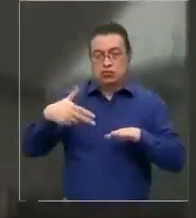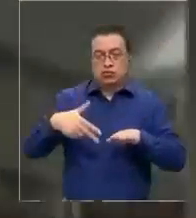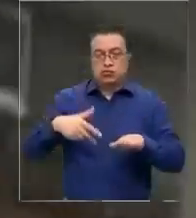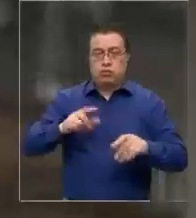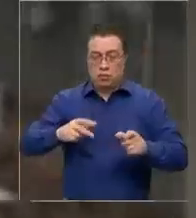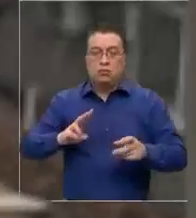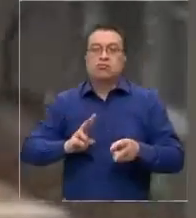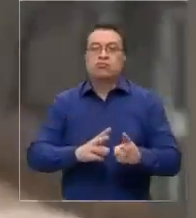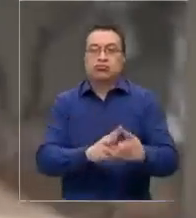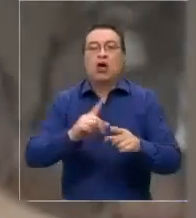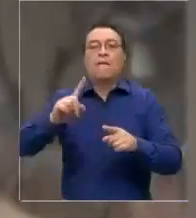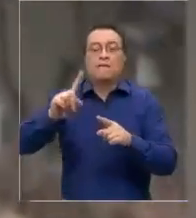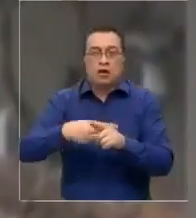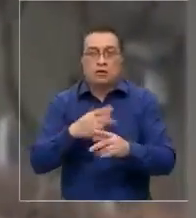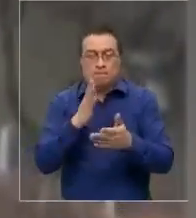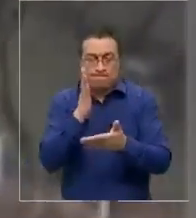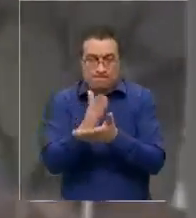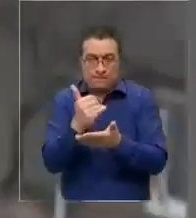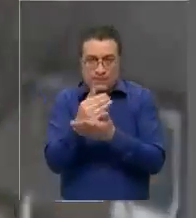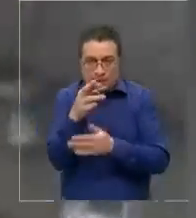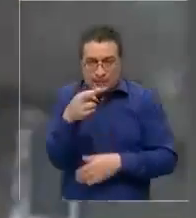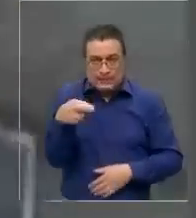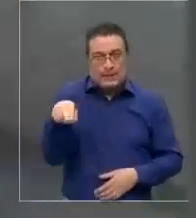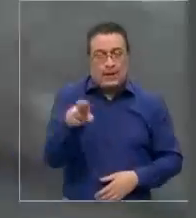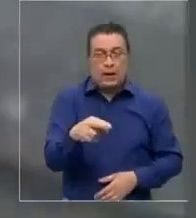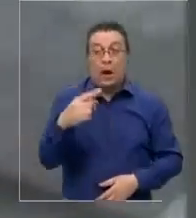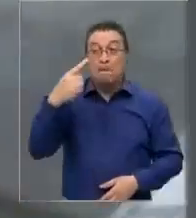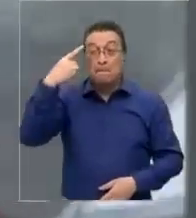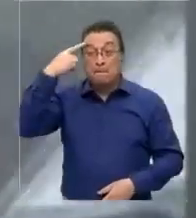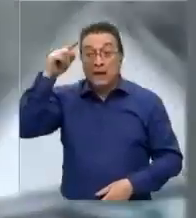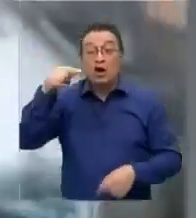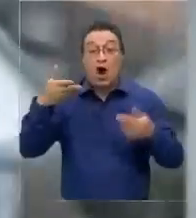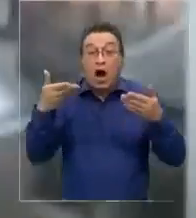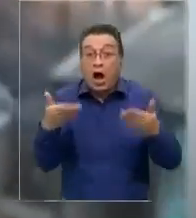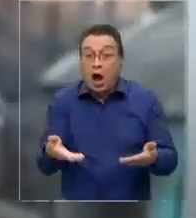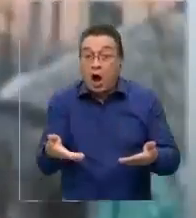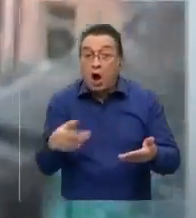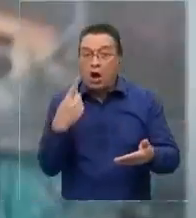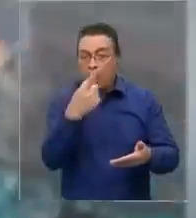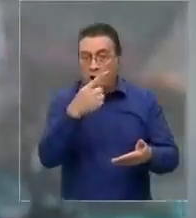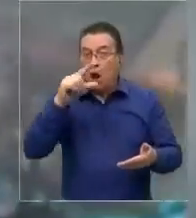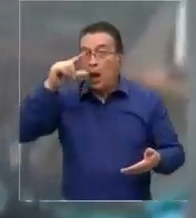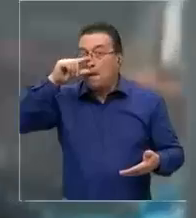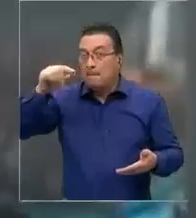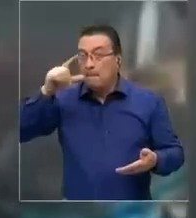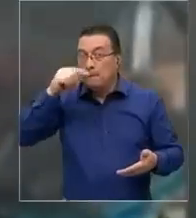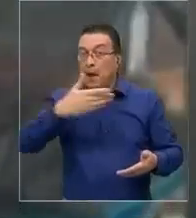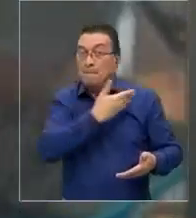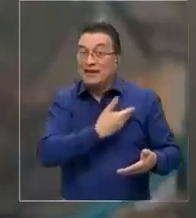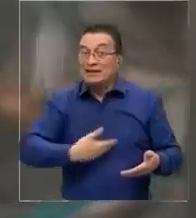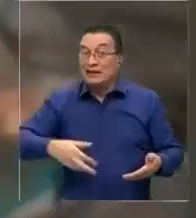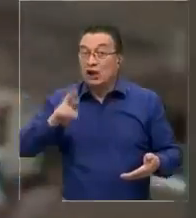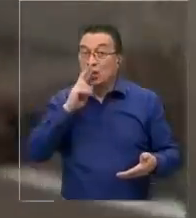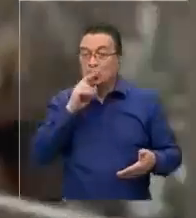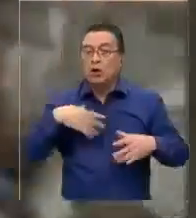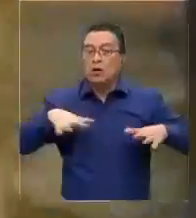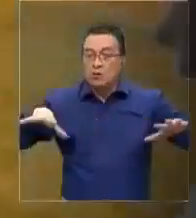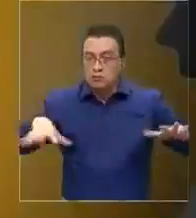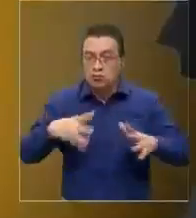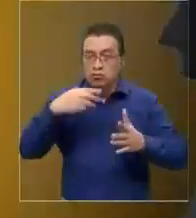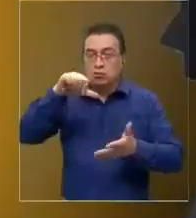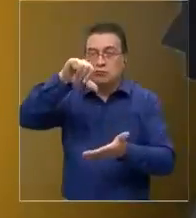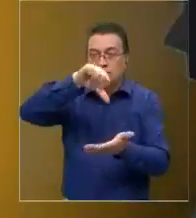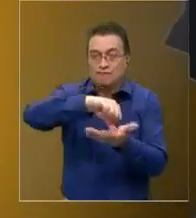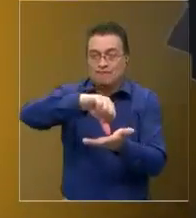de combate y reactualizar su planificación. Sin embargo, ahora todo indica que Putin busca intensificar los ataques contra las